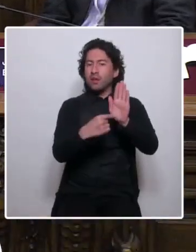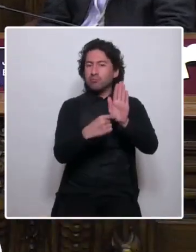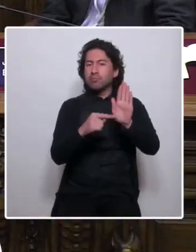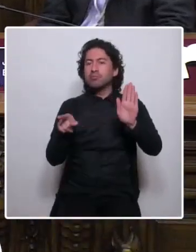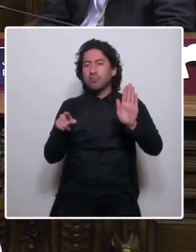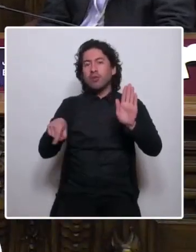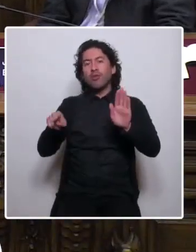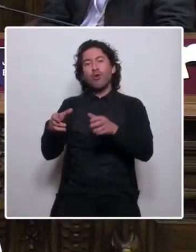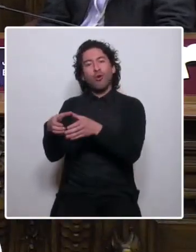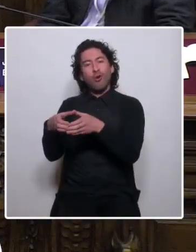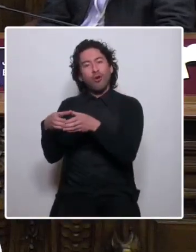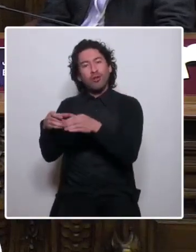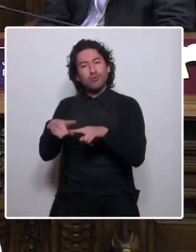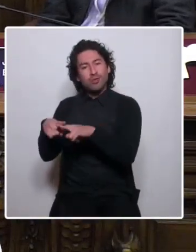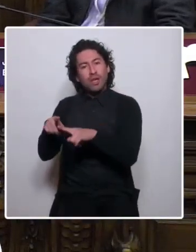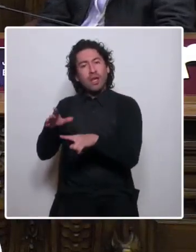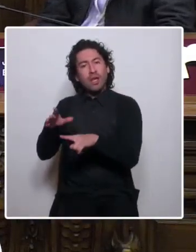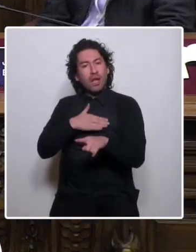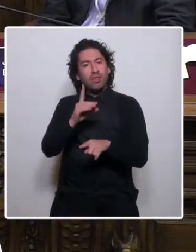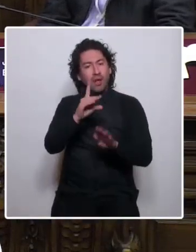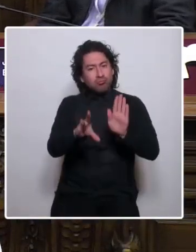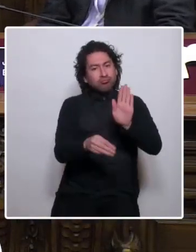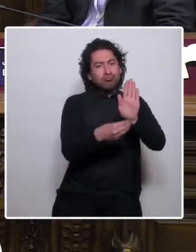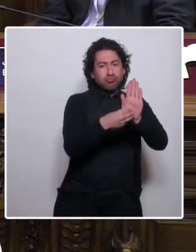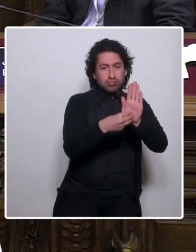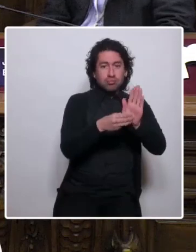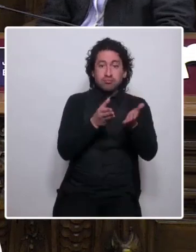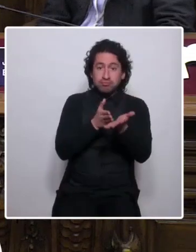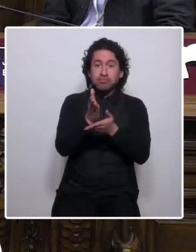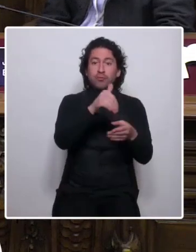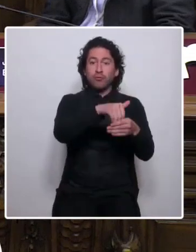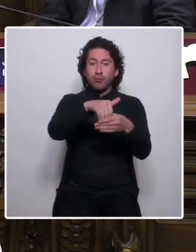agregar el colectivo socialista. Se abre la votación.